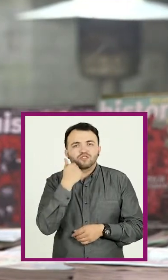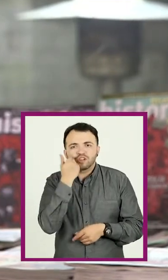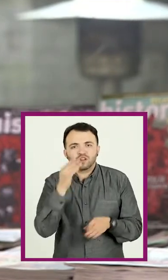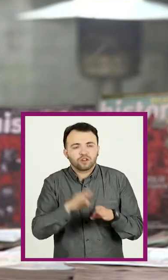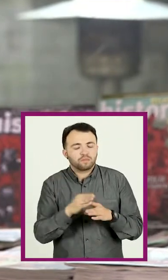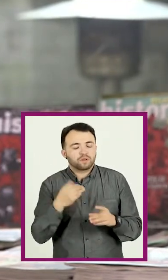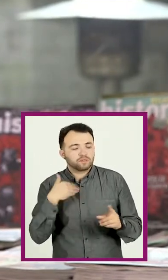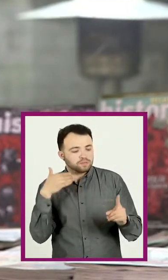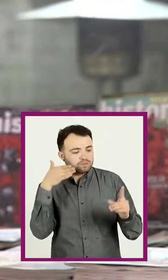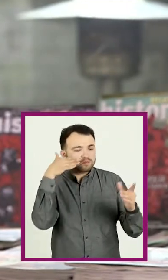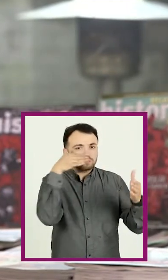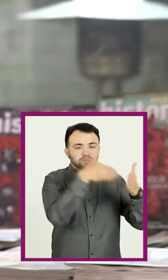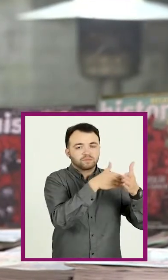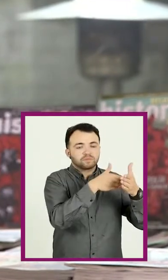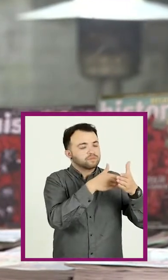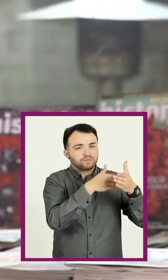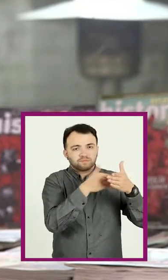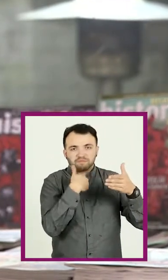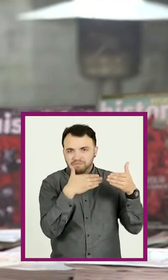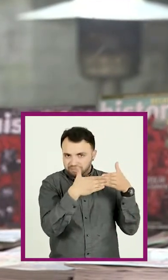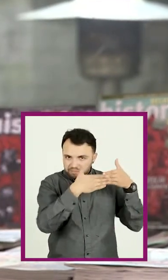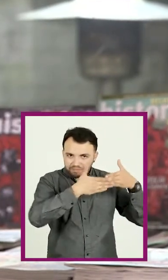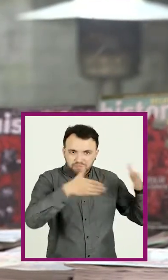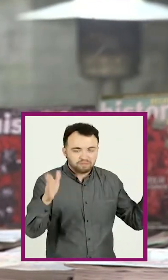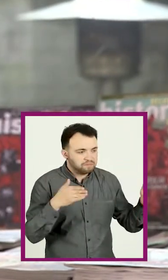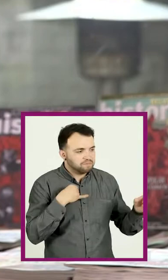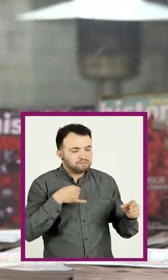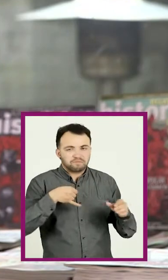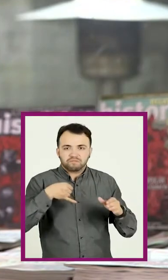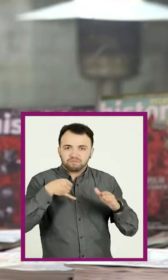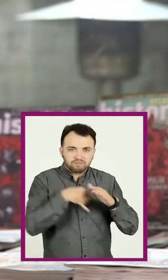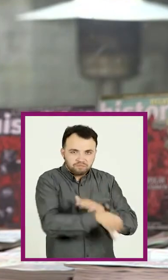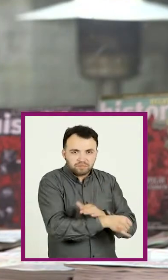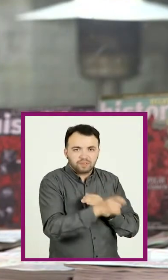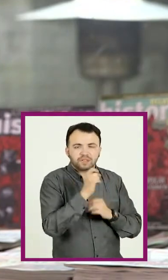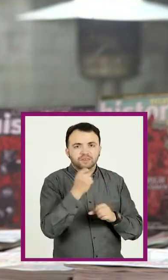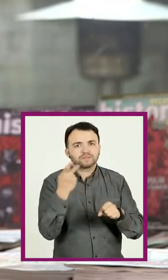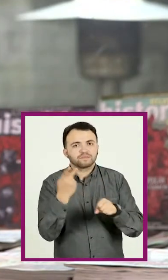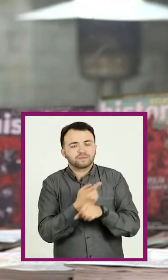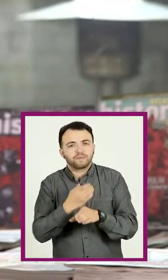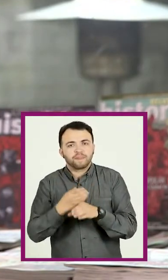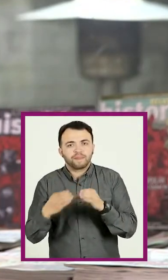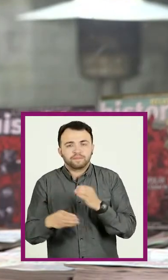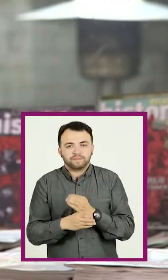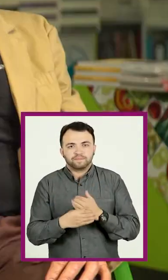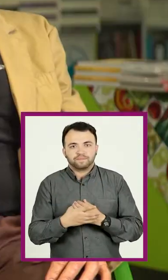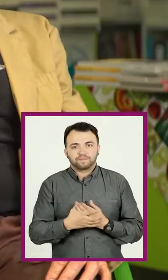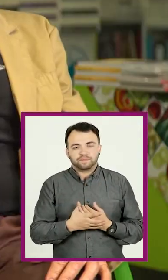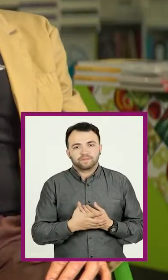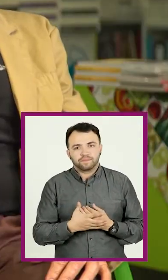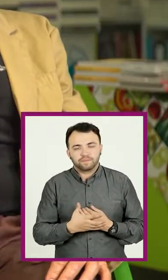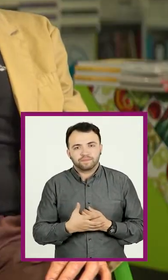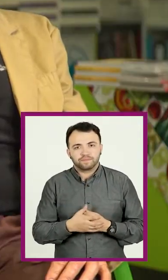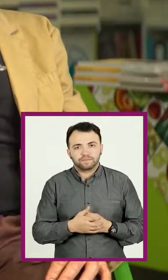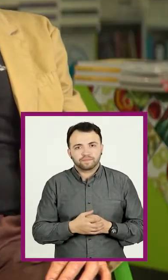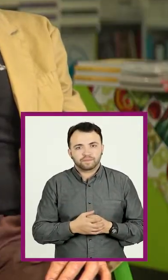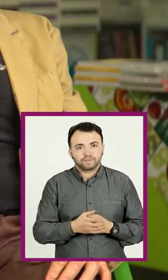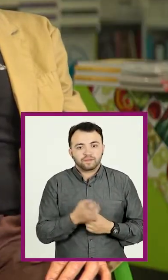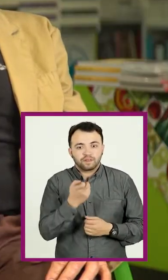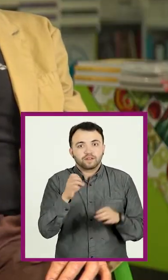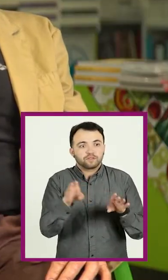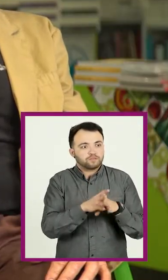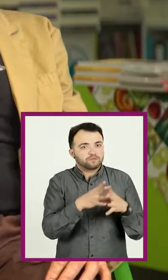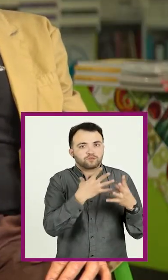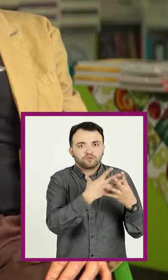detenerse ante algo encontrado, sino atreverse a volver a hacer la pregunta. Y con eso disuelve las ilusiones que la